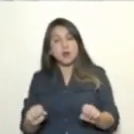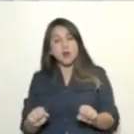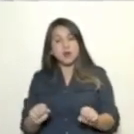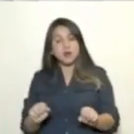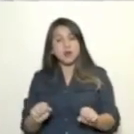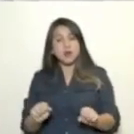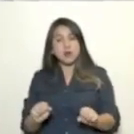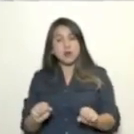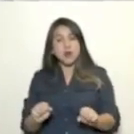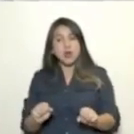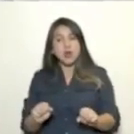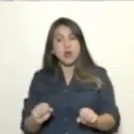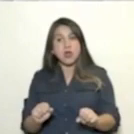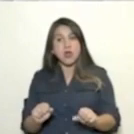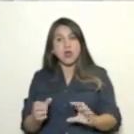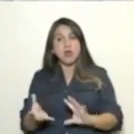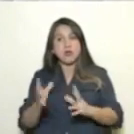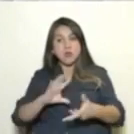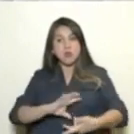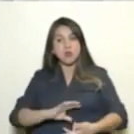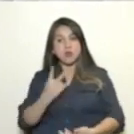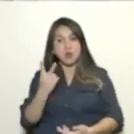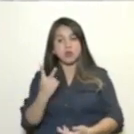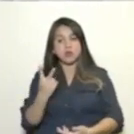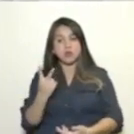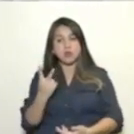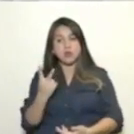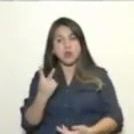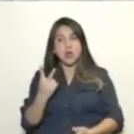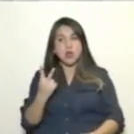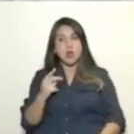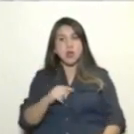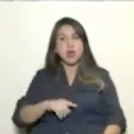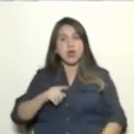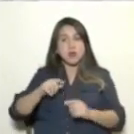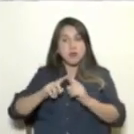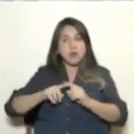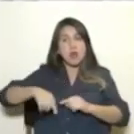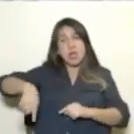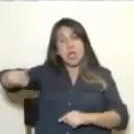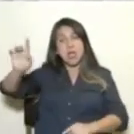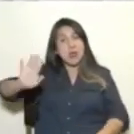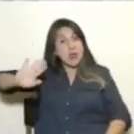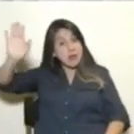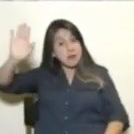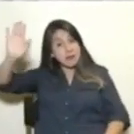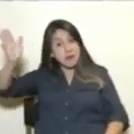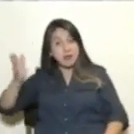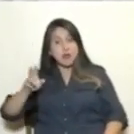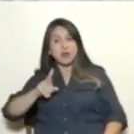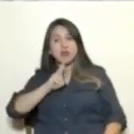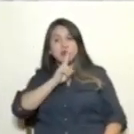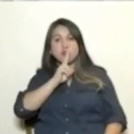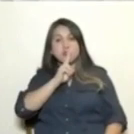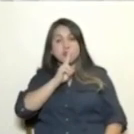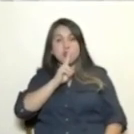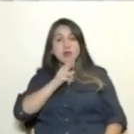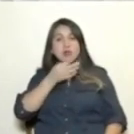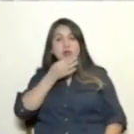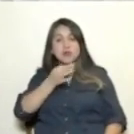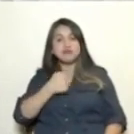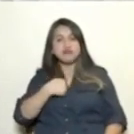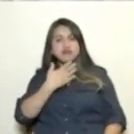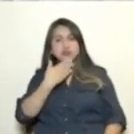mundo a dos? Ah, es que si vamos a un mundo a dos, entonces por allá levanta la mano Rusia y dice, yo